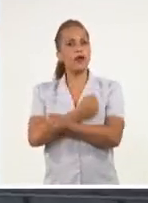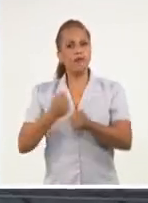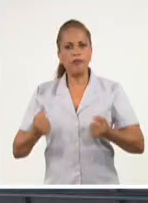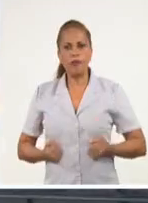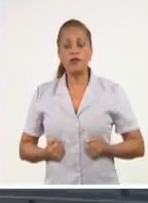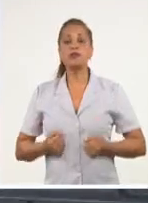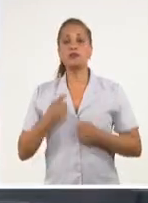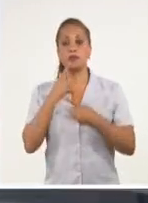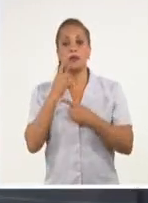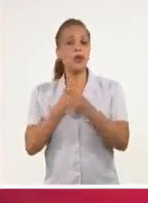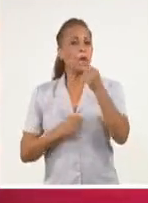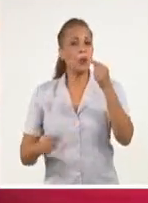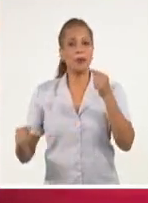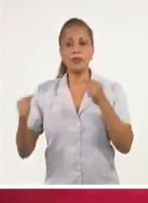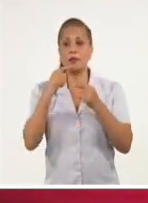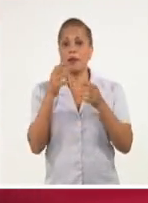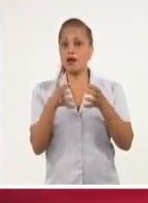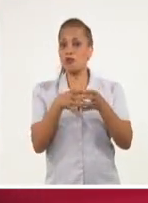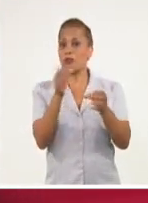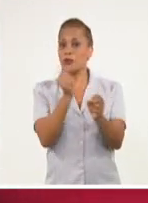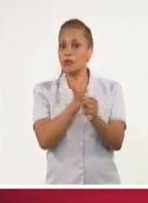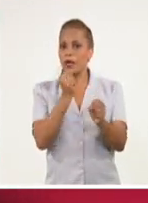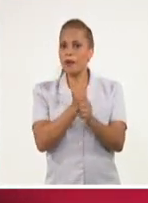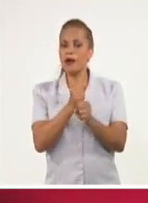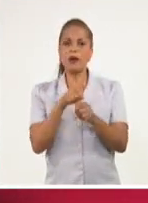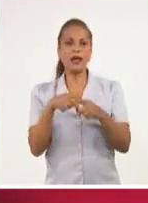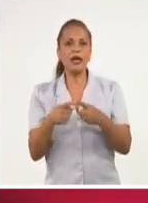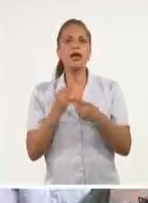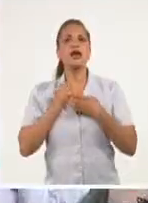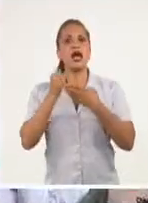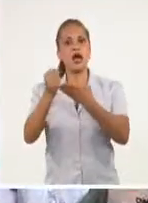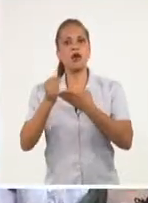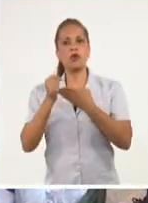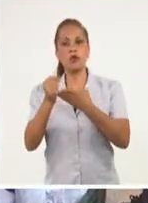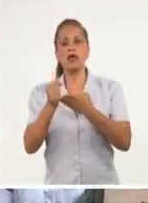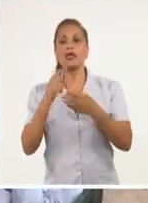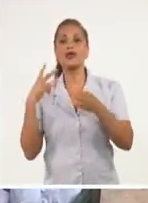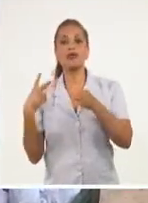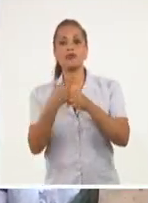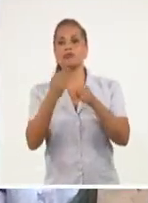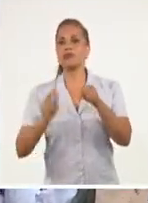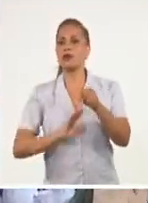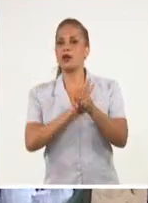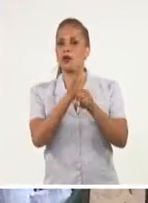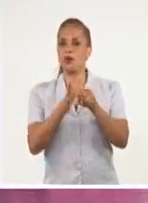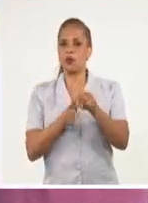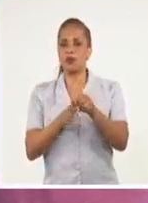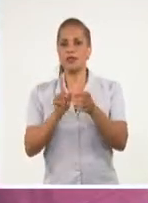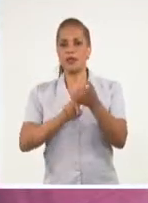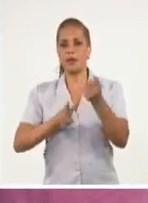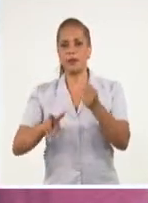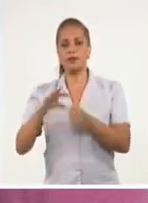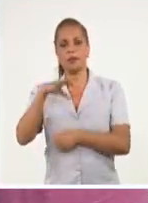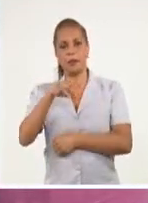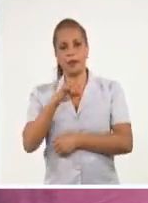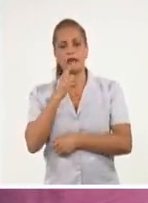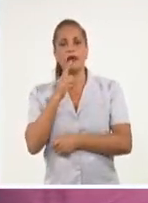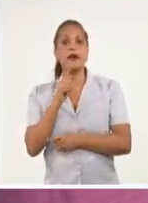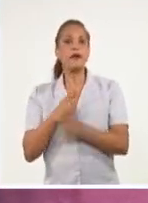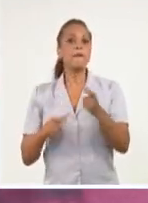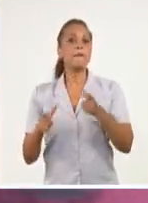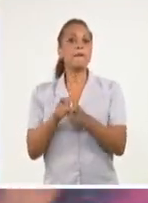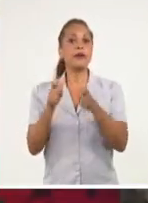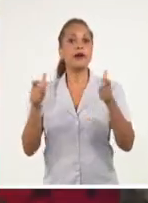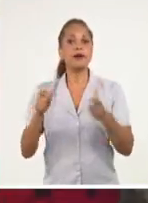la premisa para este colectivo sigue siendo apoyar a contener la propagación de la enfermedad en la provincia con mayor índice de contagio